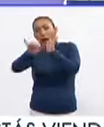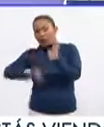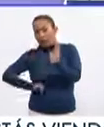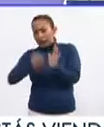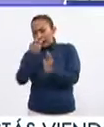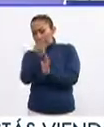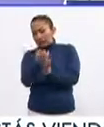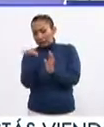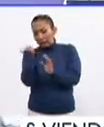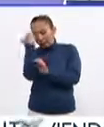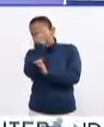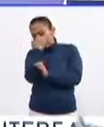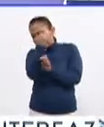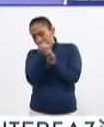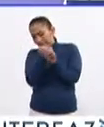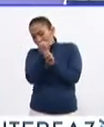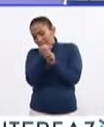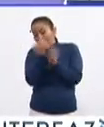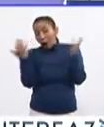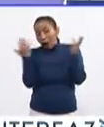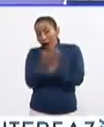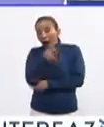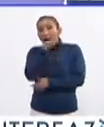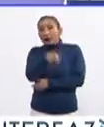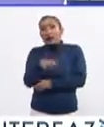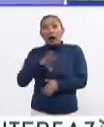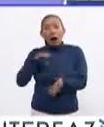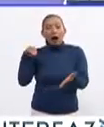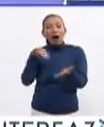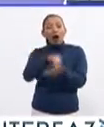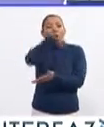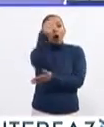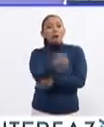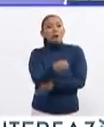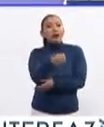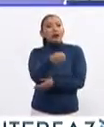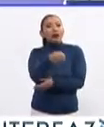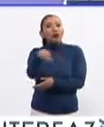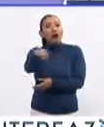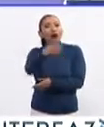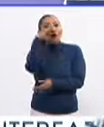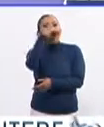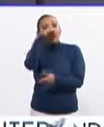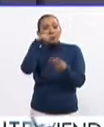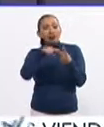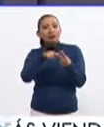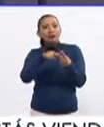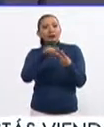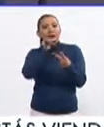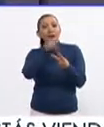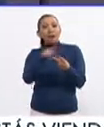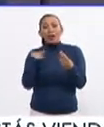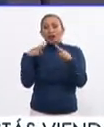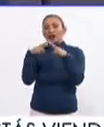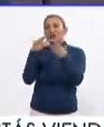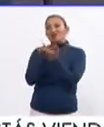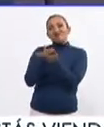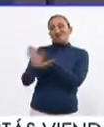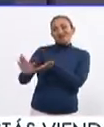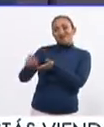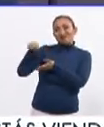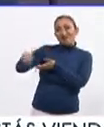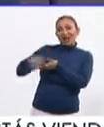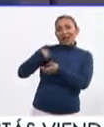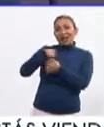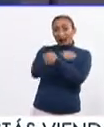en esta revisión que hicimos es que se establece la obligatoriedad, la gratuidad y la laicidad de la educación